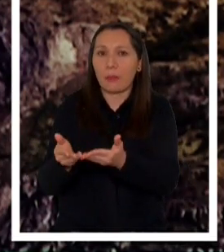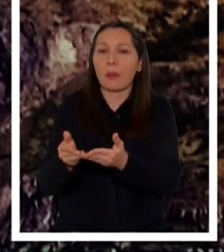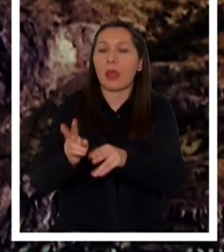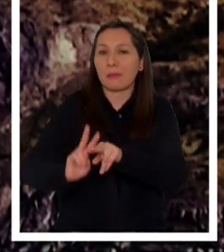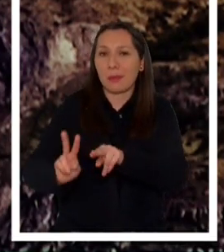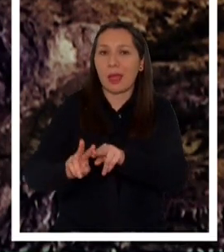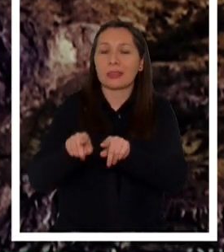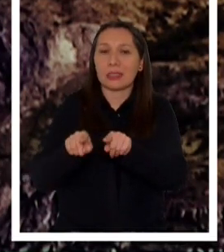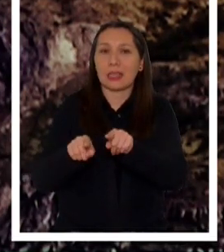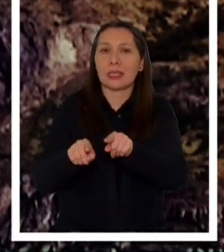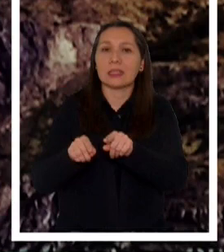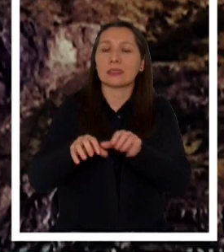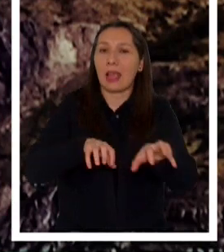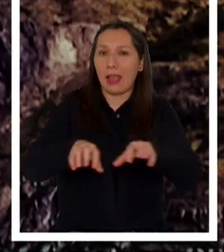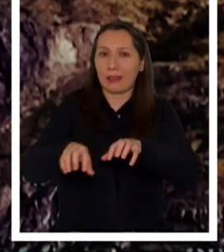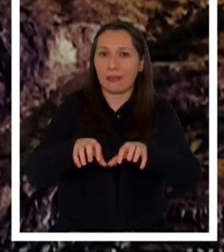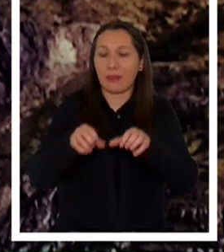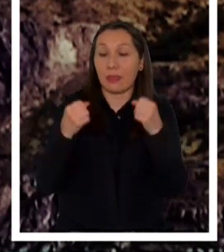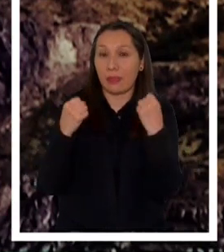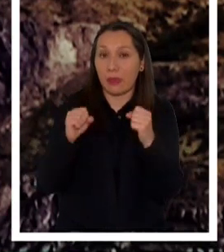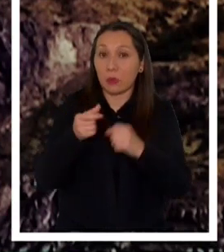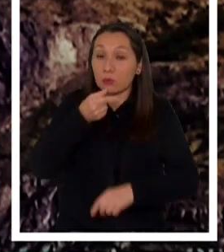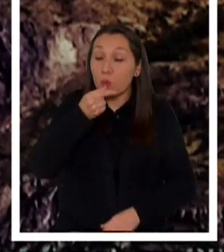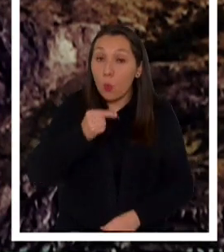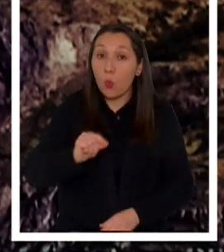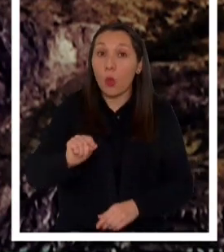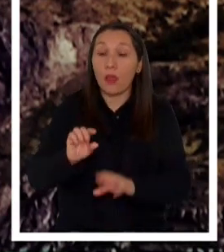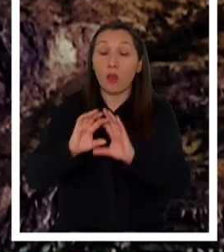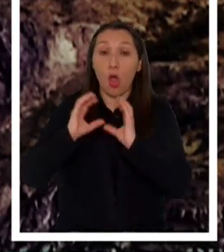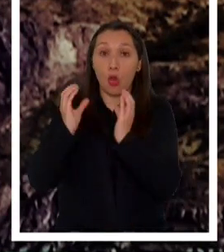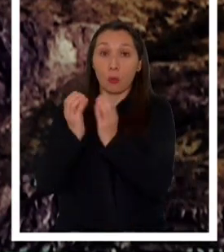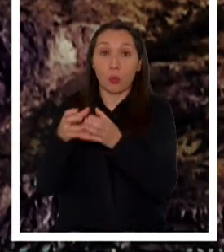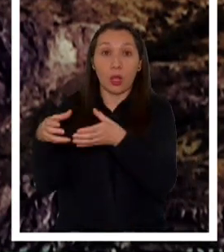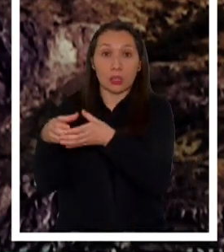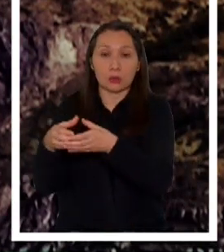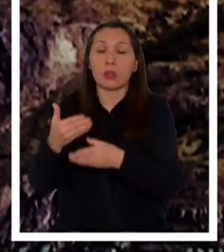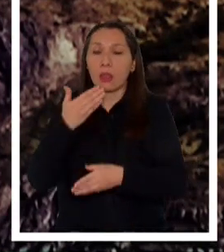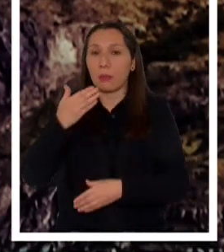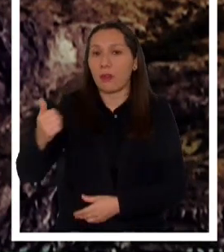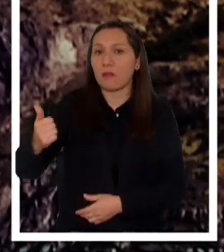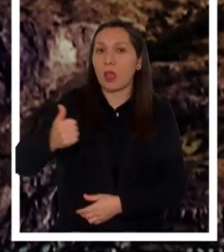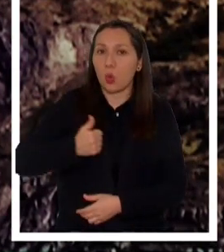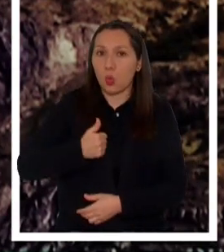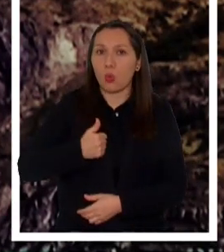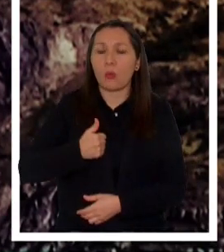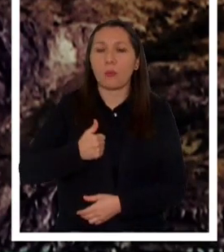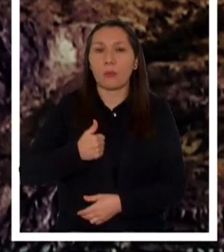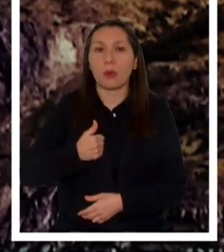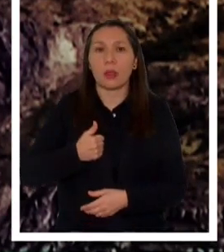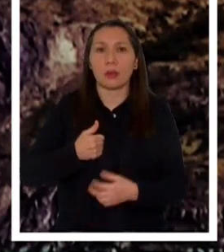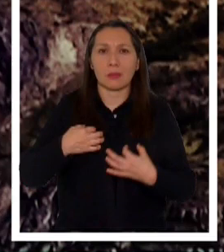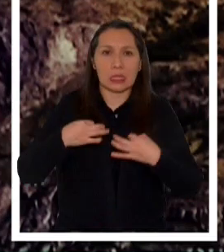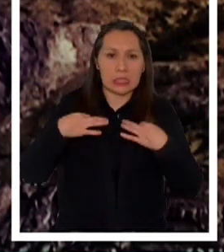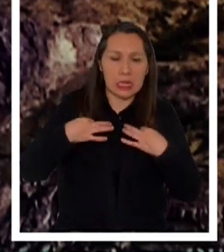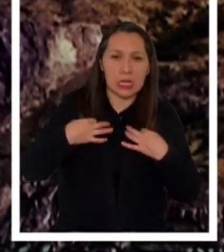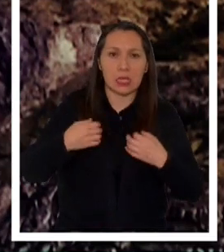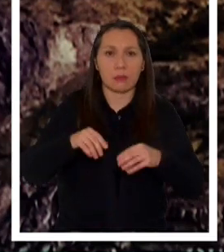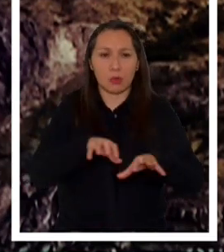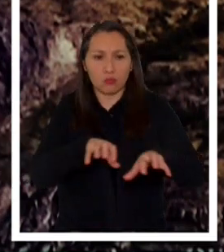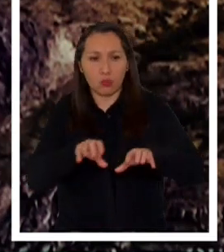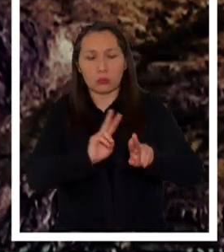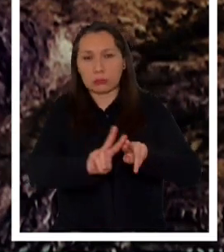llevar adelante esta actividad prontamente la corporación también va a cumplir con vestir implementar y